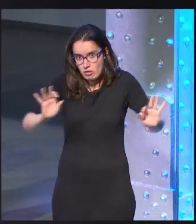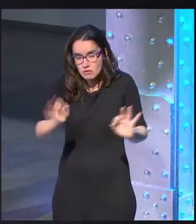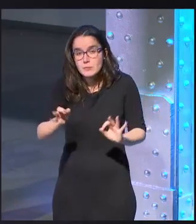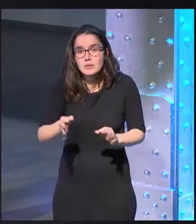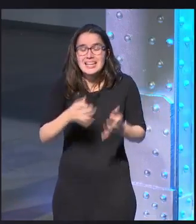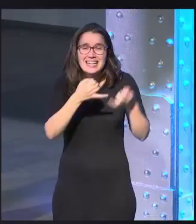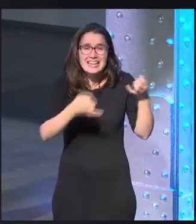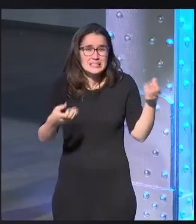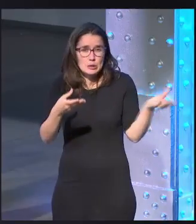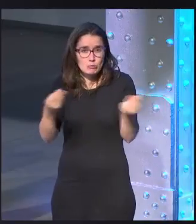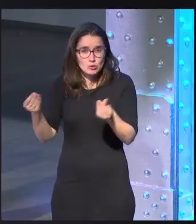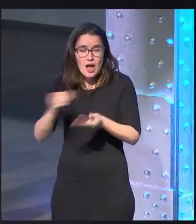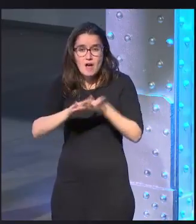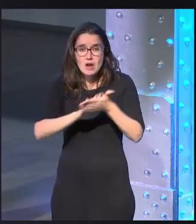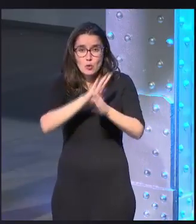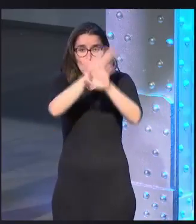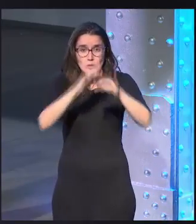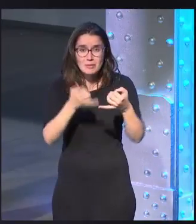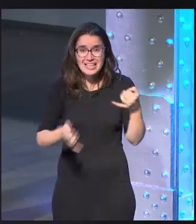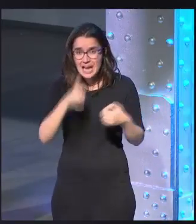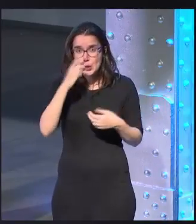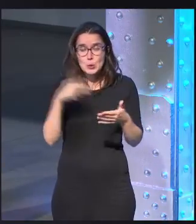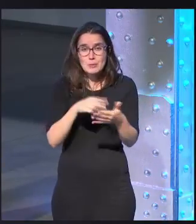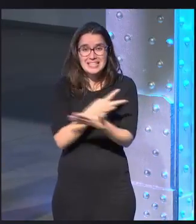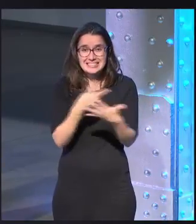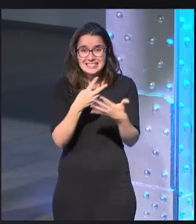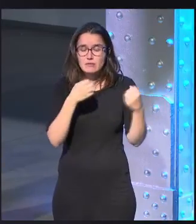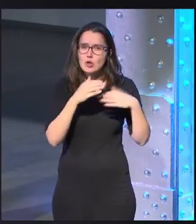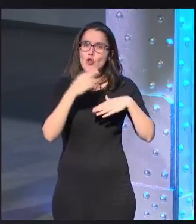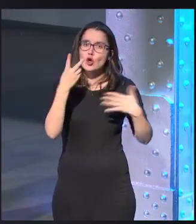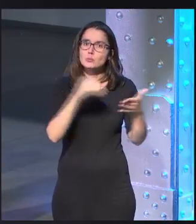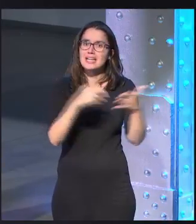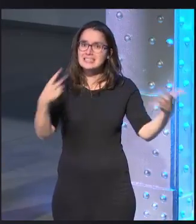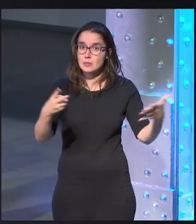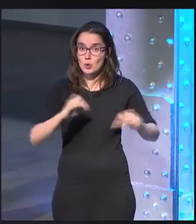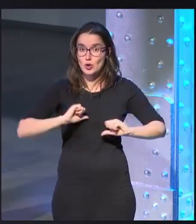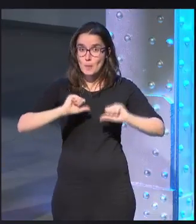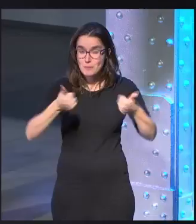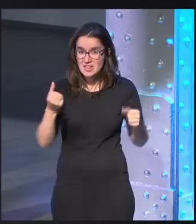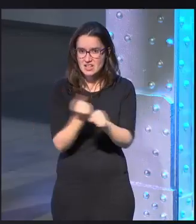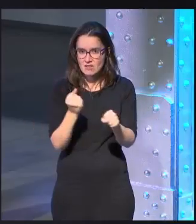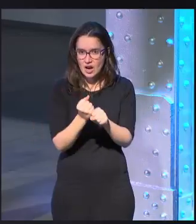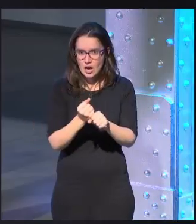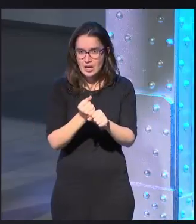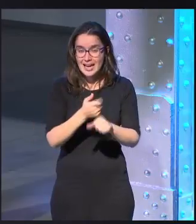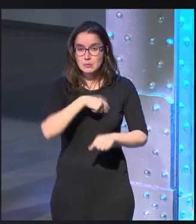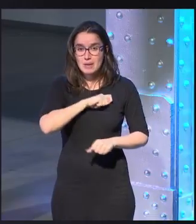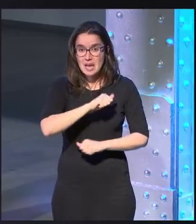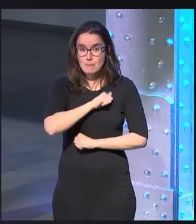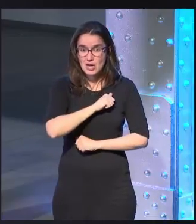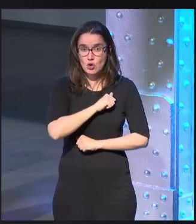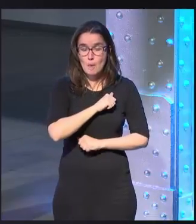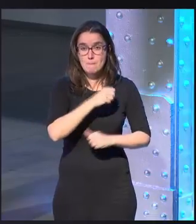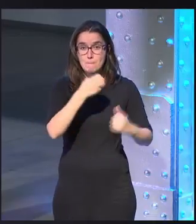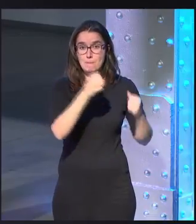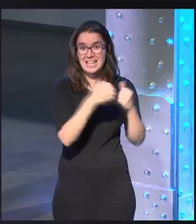por muchas crisis. Siempre hablamos de la última crisis de 2007, pero cuando yo empecé a trabajar, el paro en España era del 29%. Y me tuve que ir a Alemania